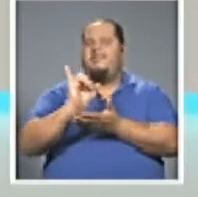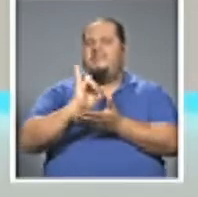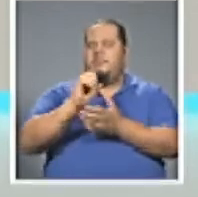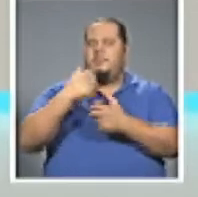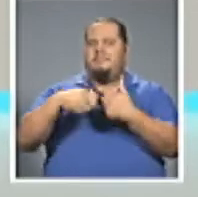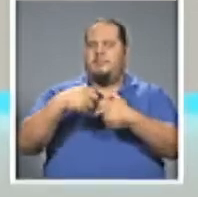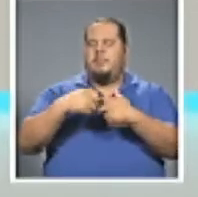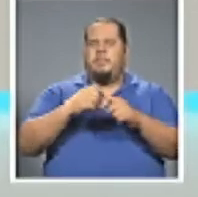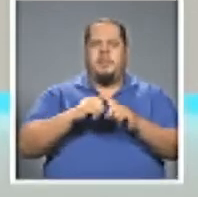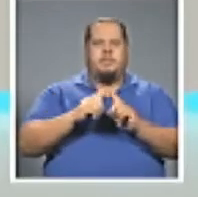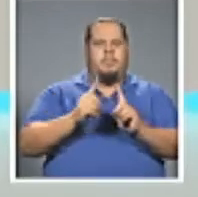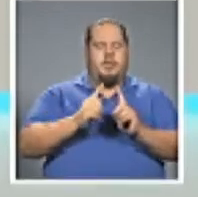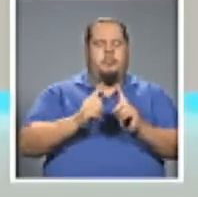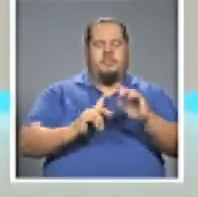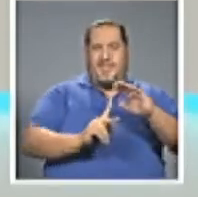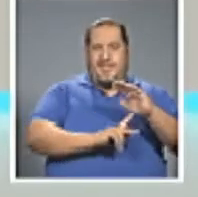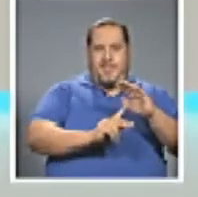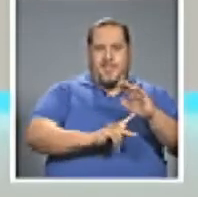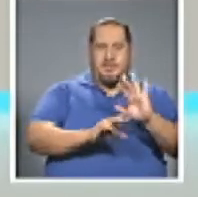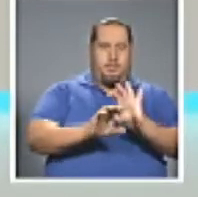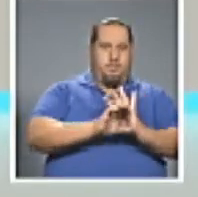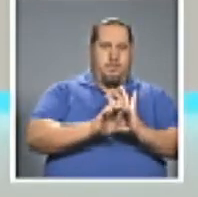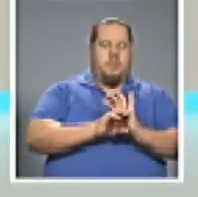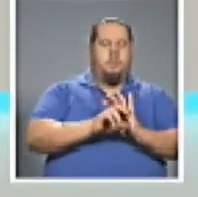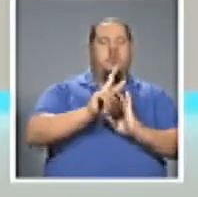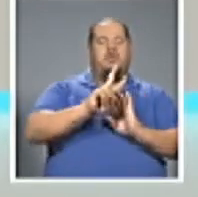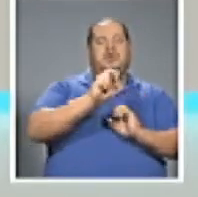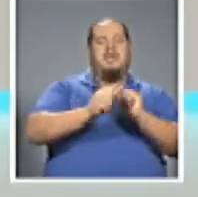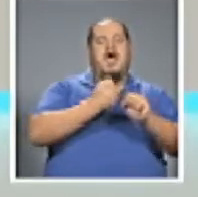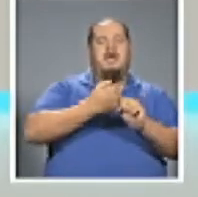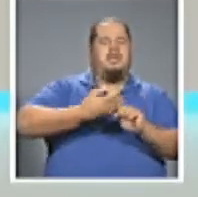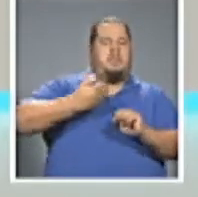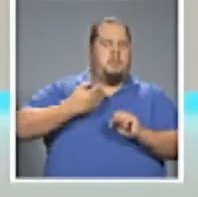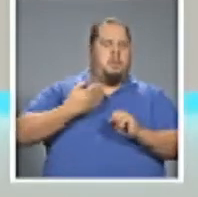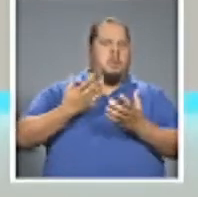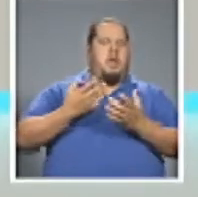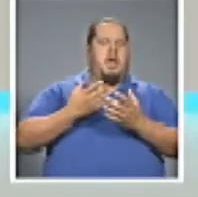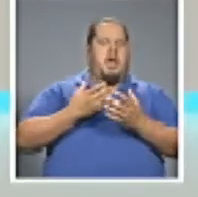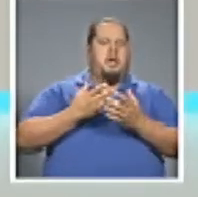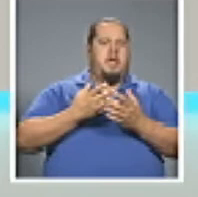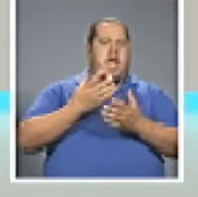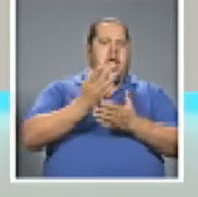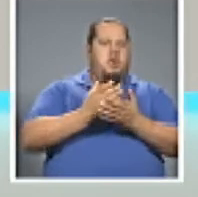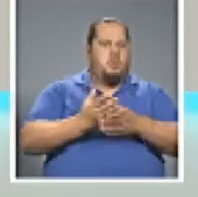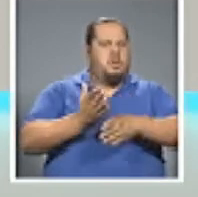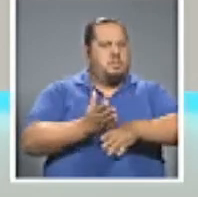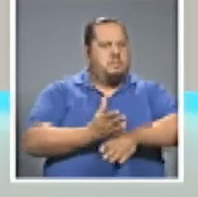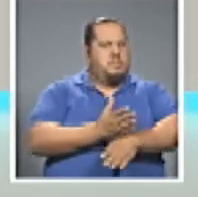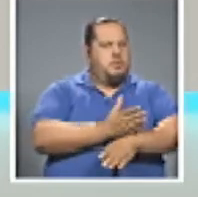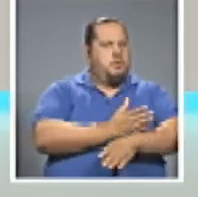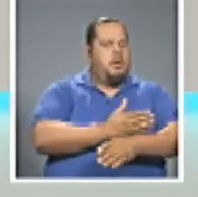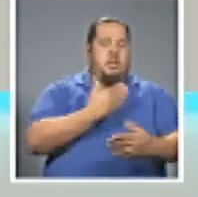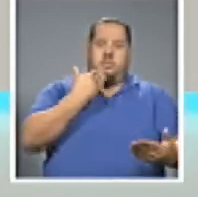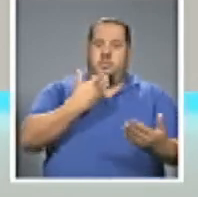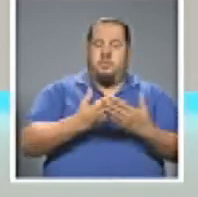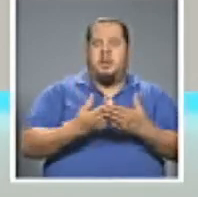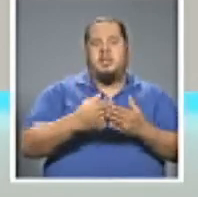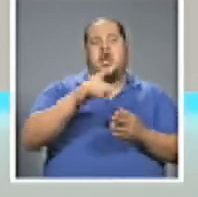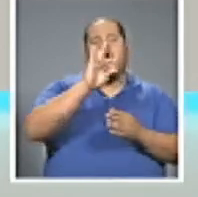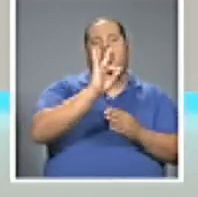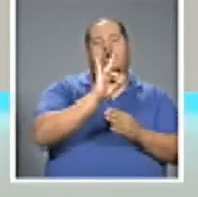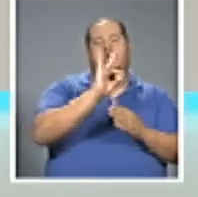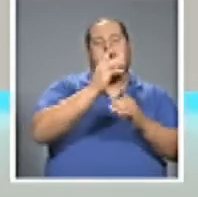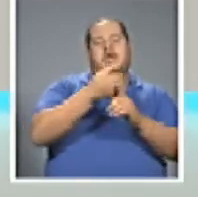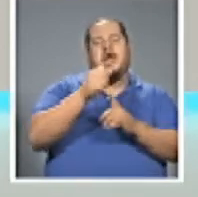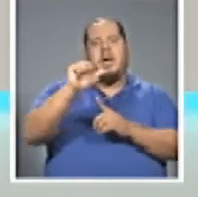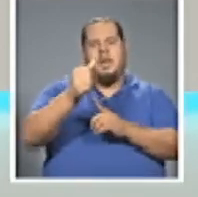de hecho, en los últimos 2 años han habido unos avances muy, pero que muy buenos, de tal manera de que